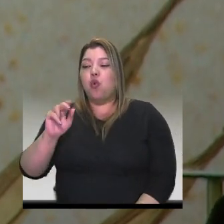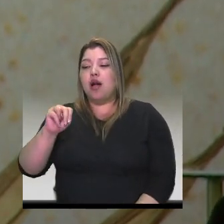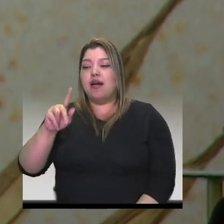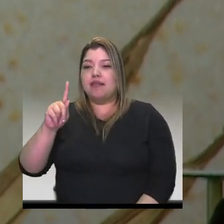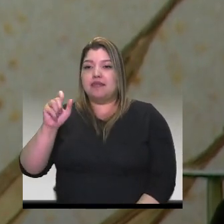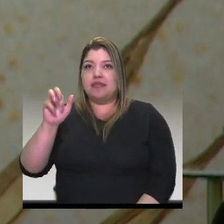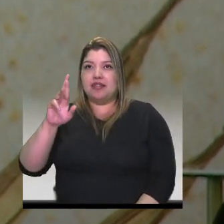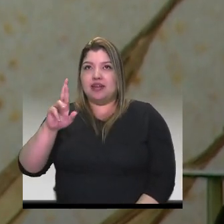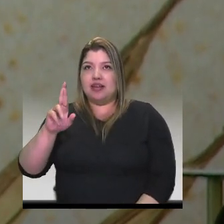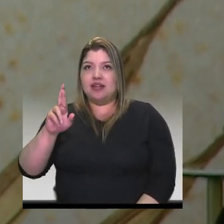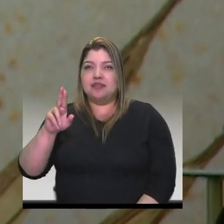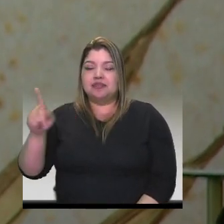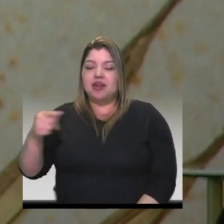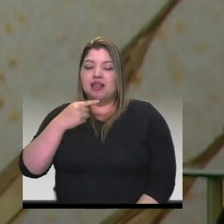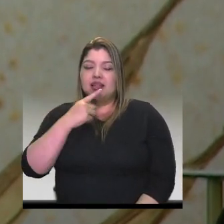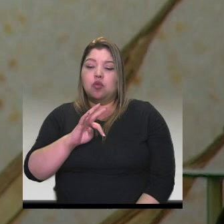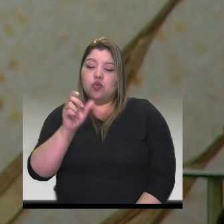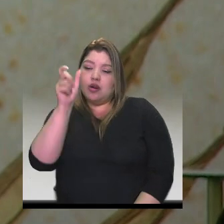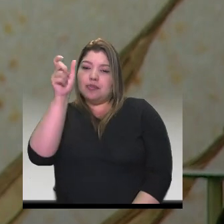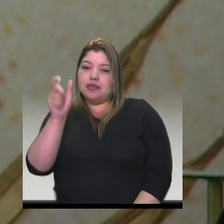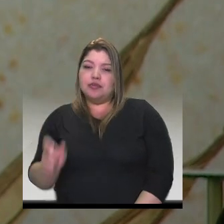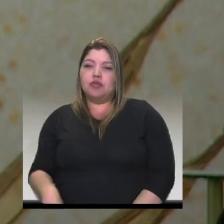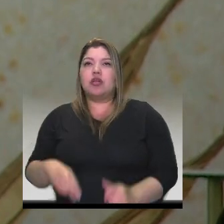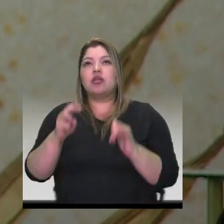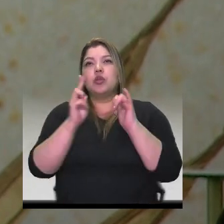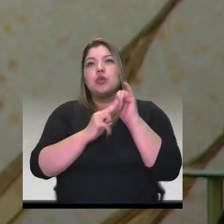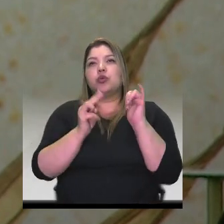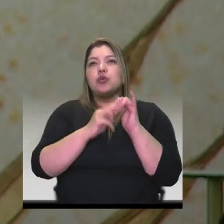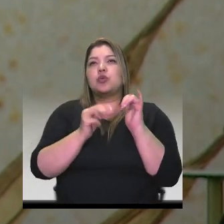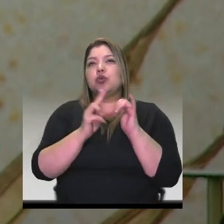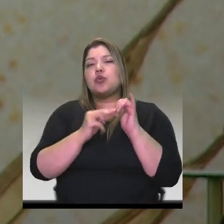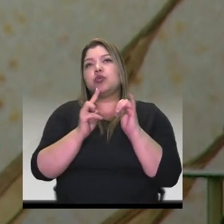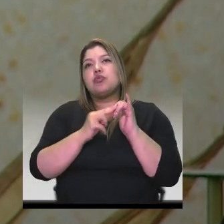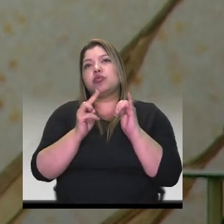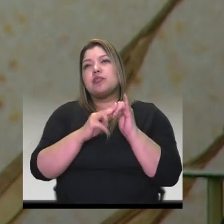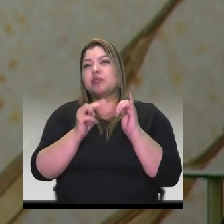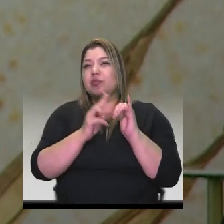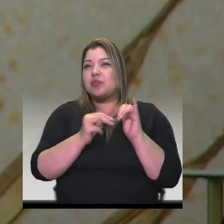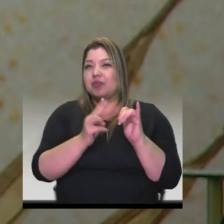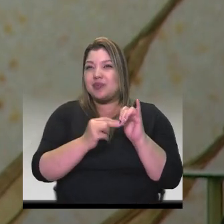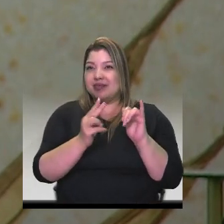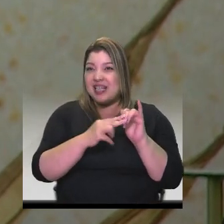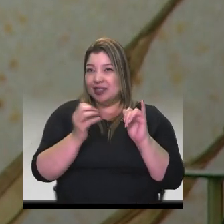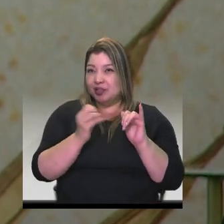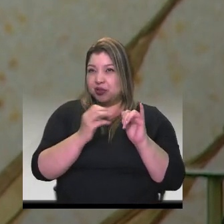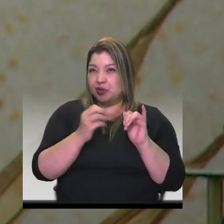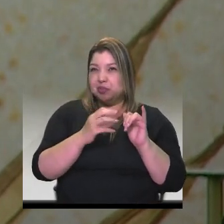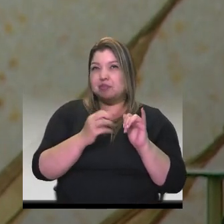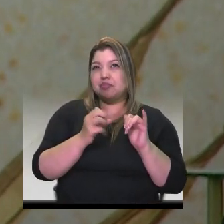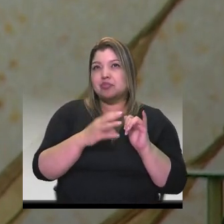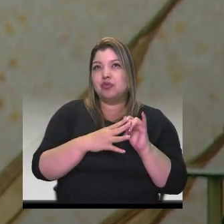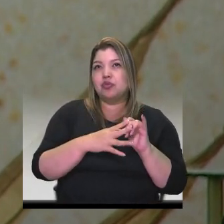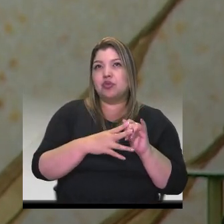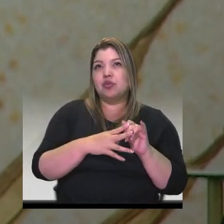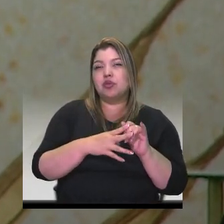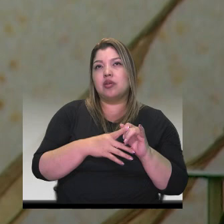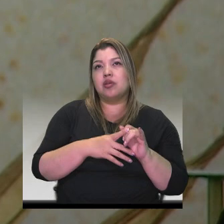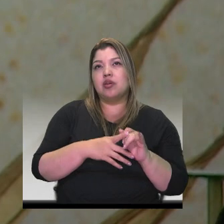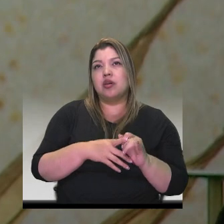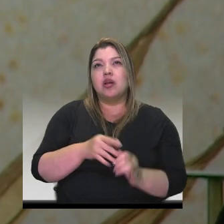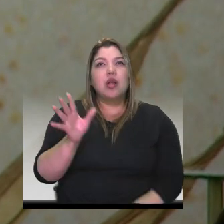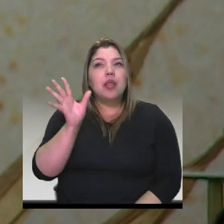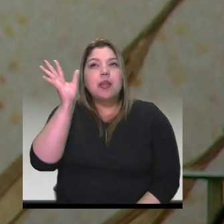de que una persona en YouTube montó que cambió un pin de